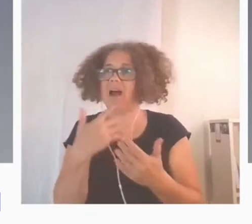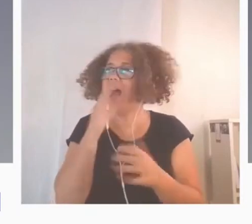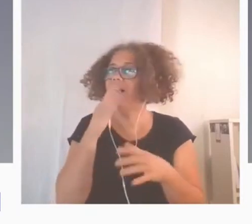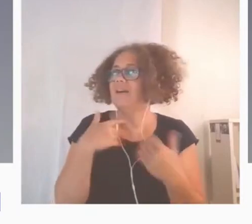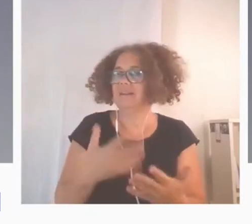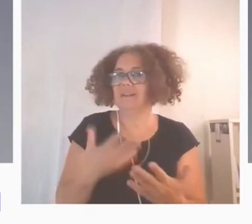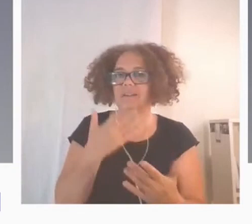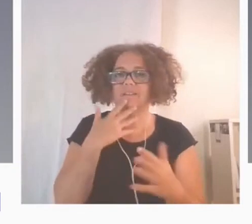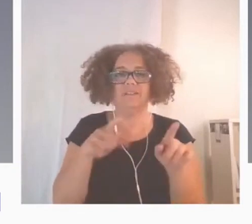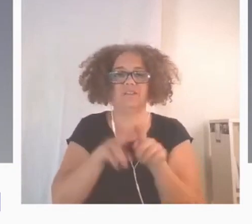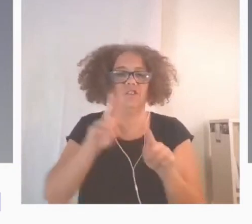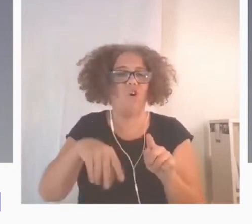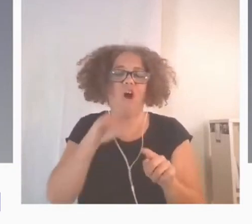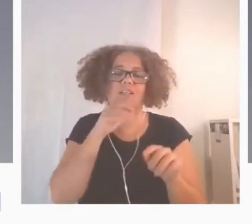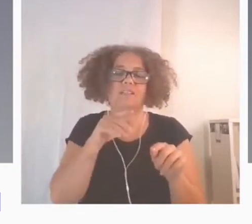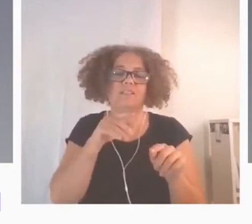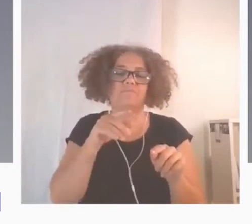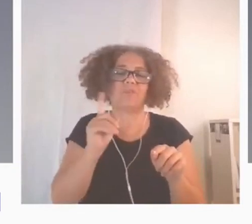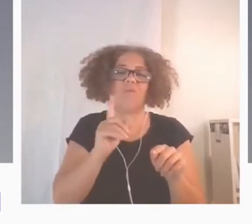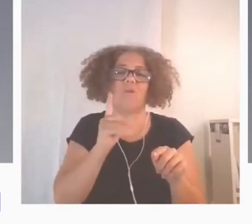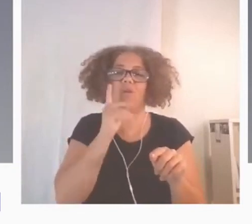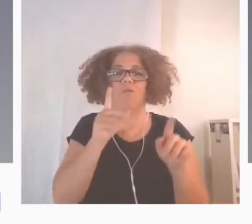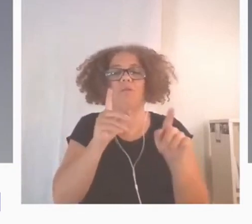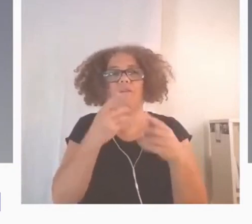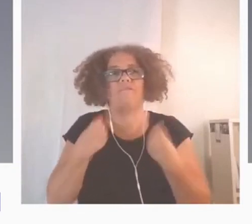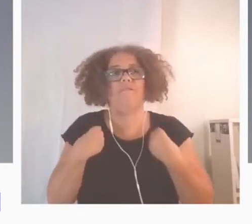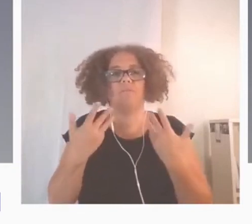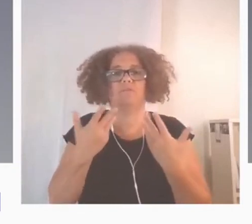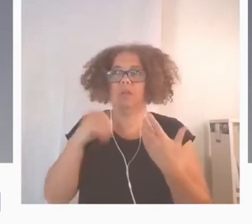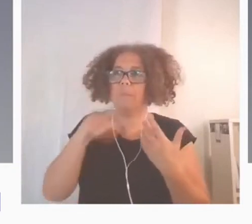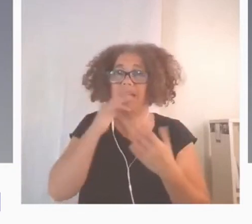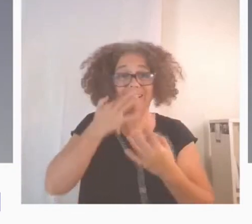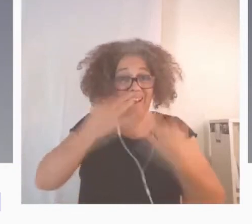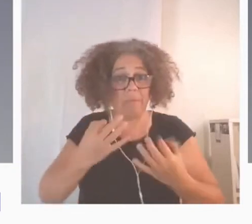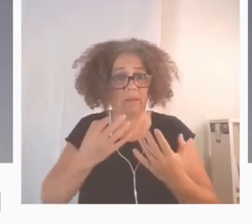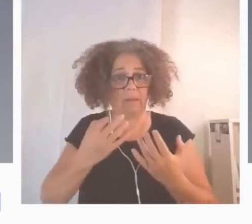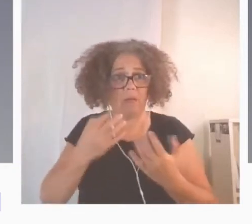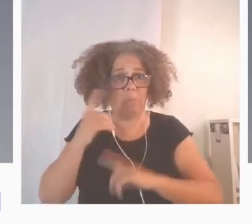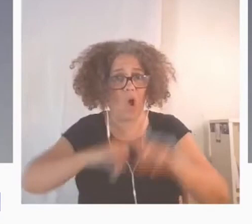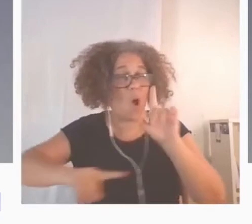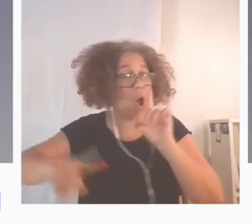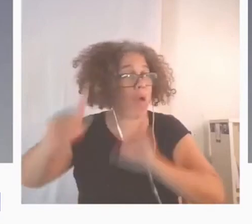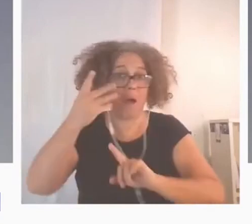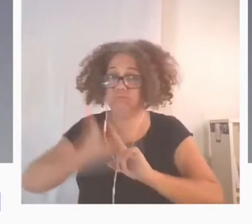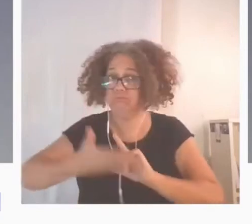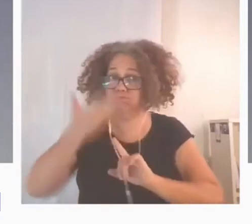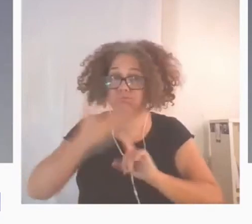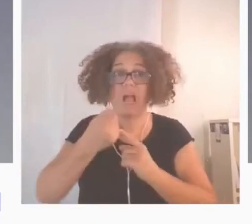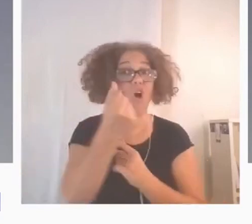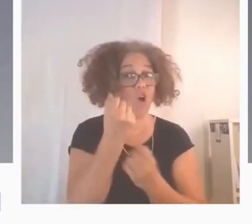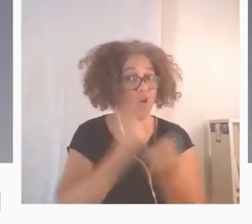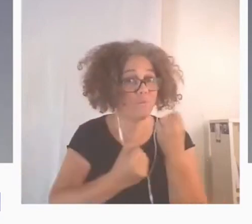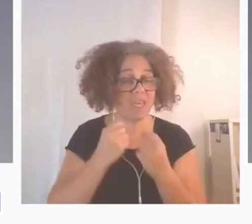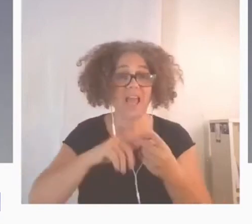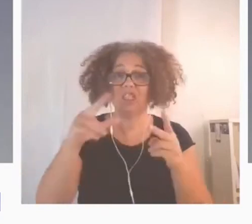raro, no hay problema, aunque vivimos muchos problemas graves, económicos, sociales, pero la gente como que tiene contacto con